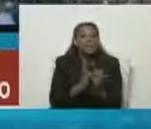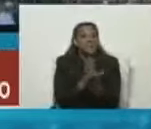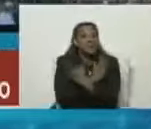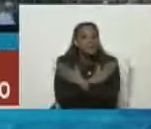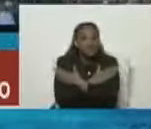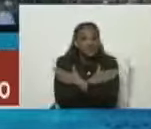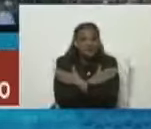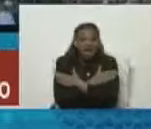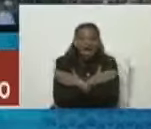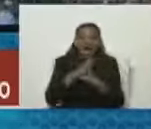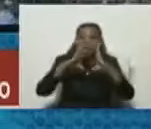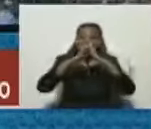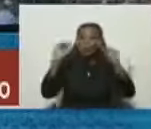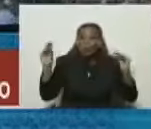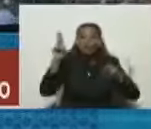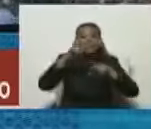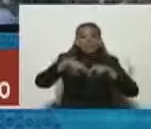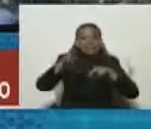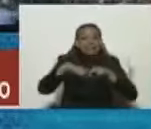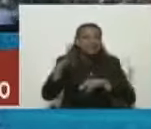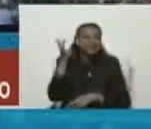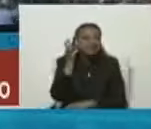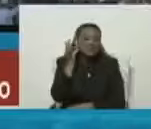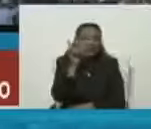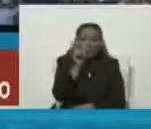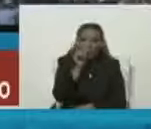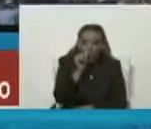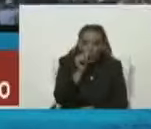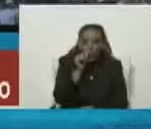felicitar a todos los niños y las niñas.